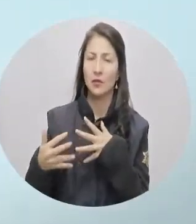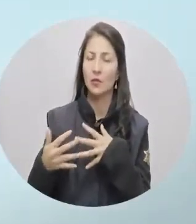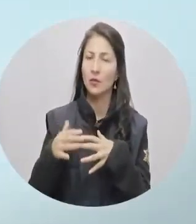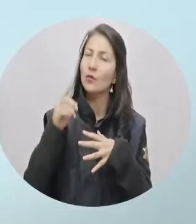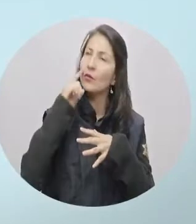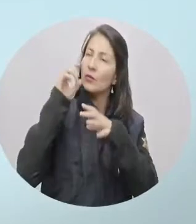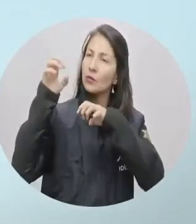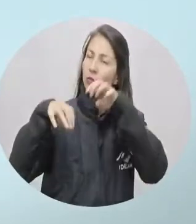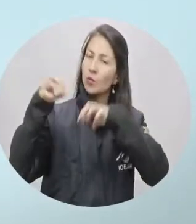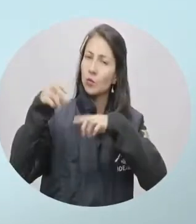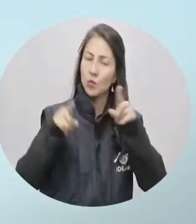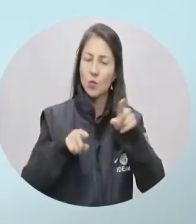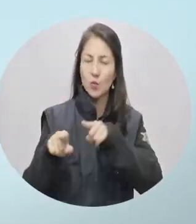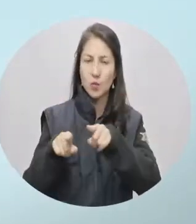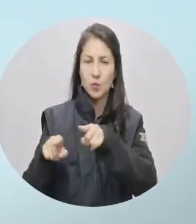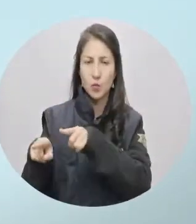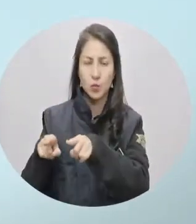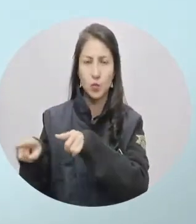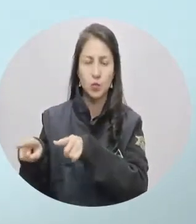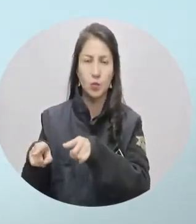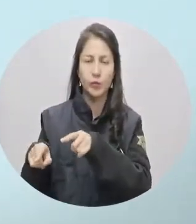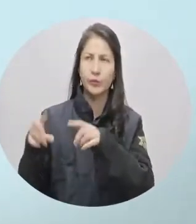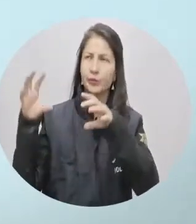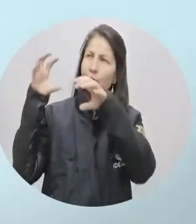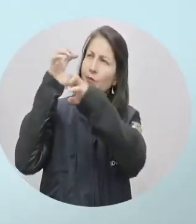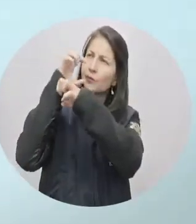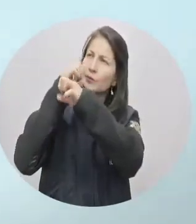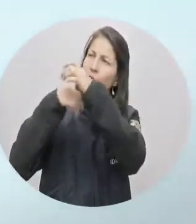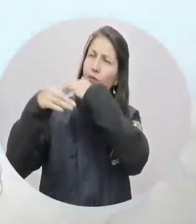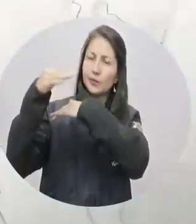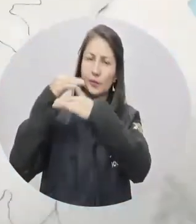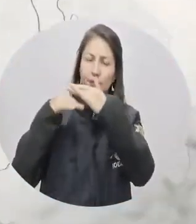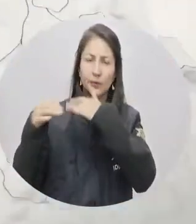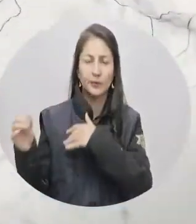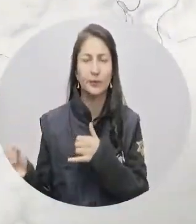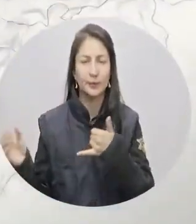Sobre el archipiélago tendremos lloviznas en los alrededores con cielos nublados.